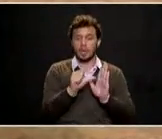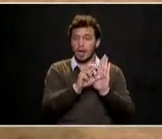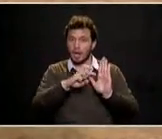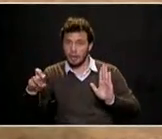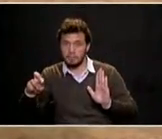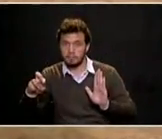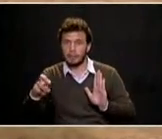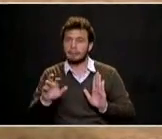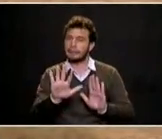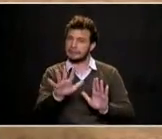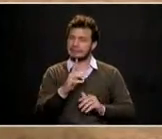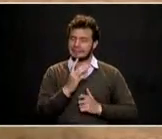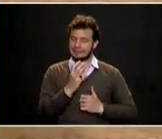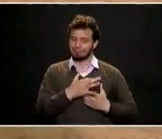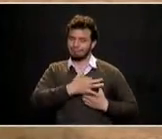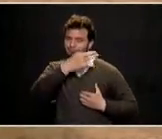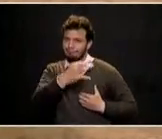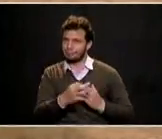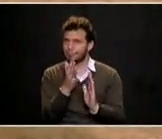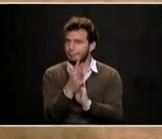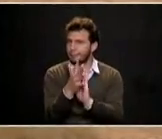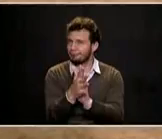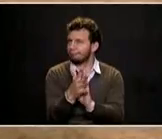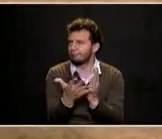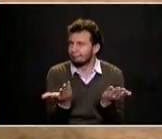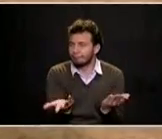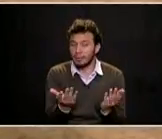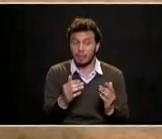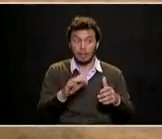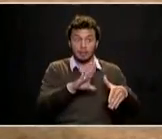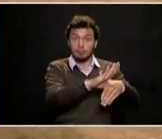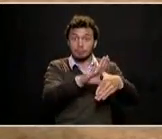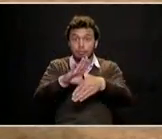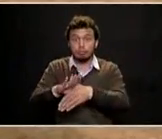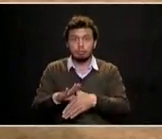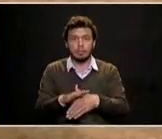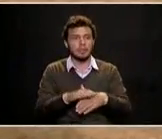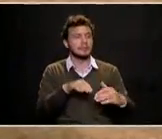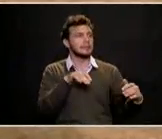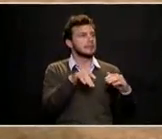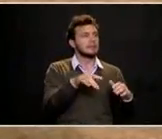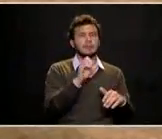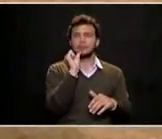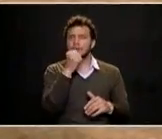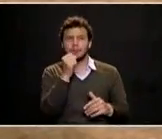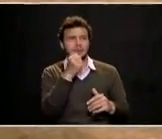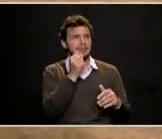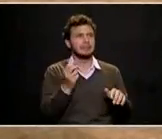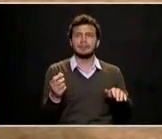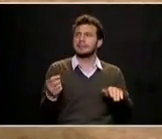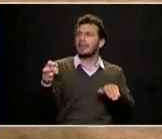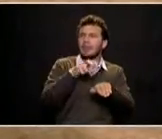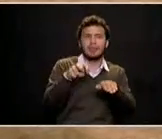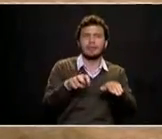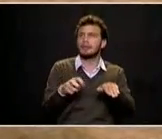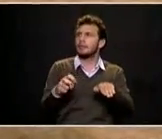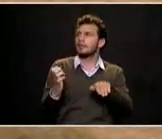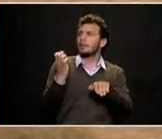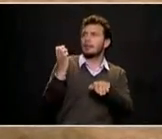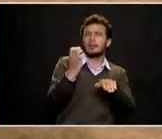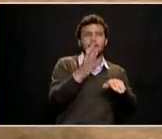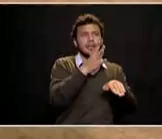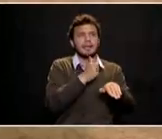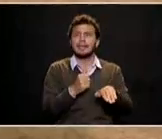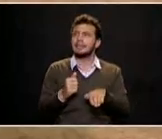están sufriendo. Debido a la competencia desleal, no alcanzan a pagar la liquidación a los dueños de los carros. Muchos de ellos no están siendo capaces